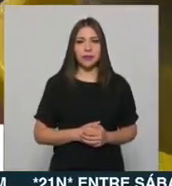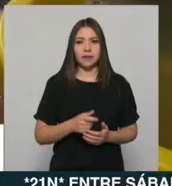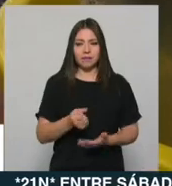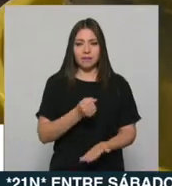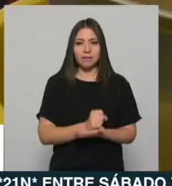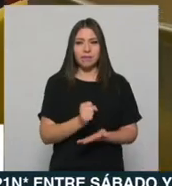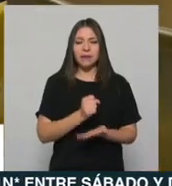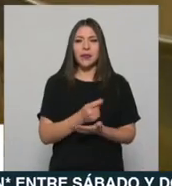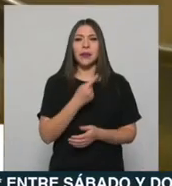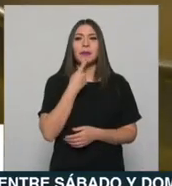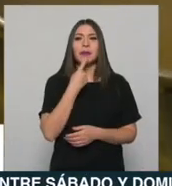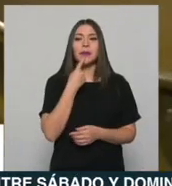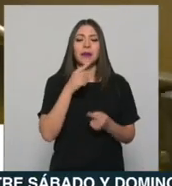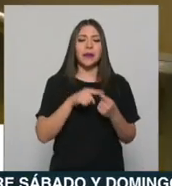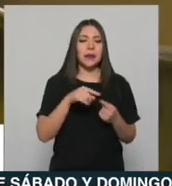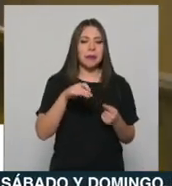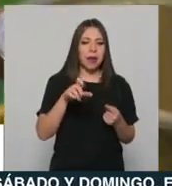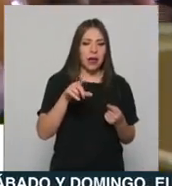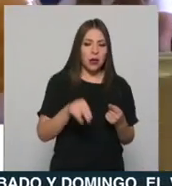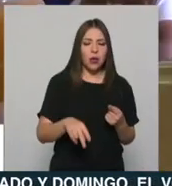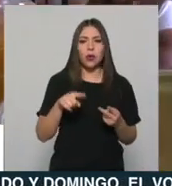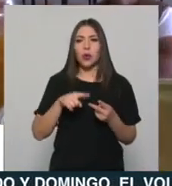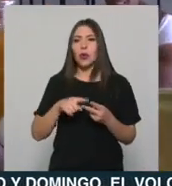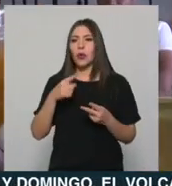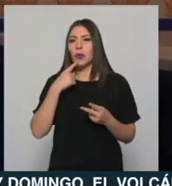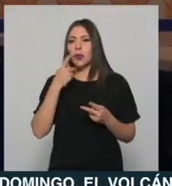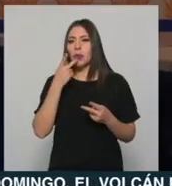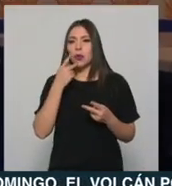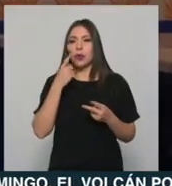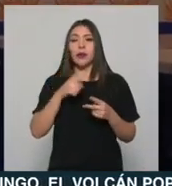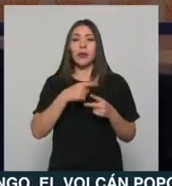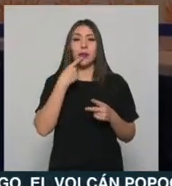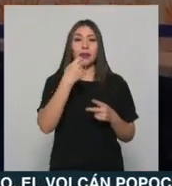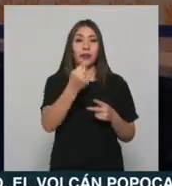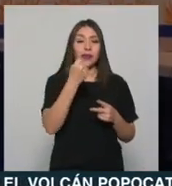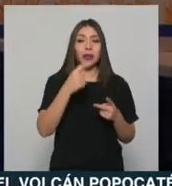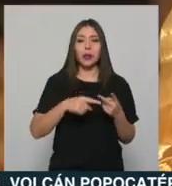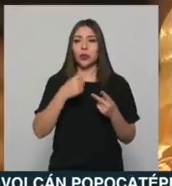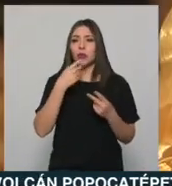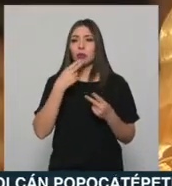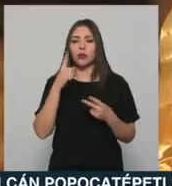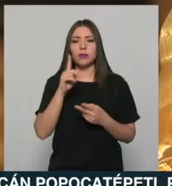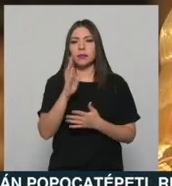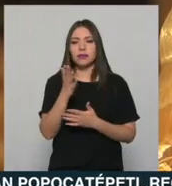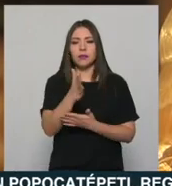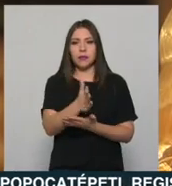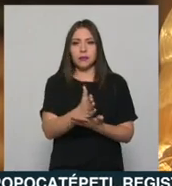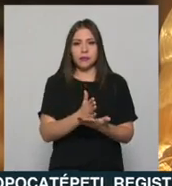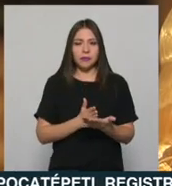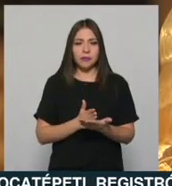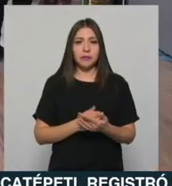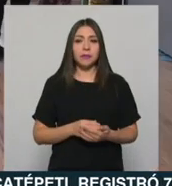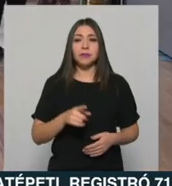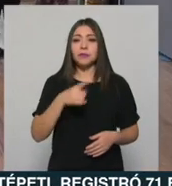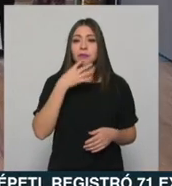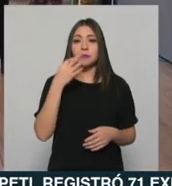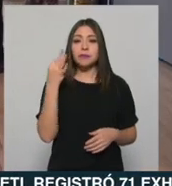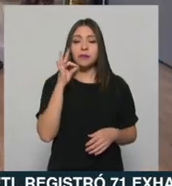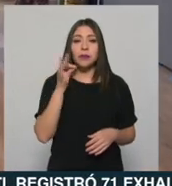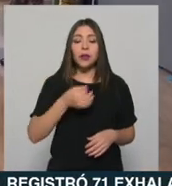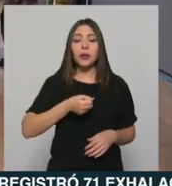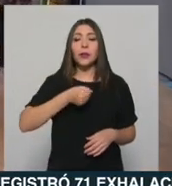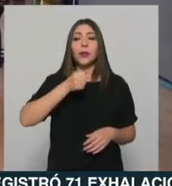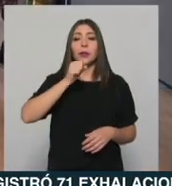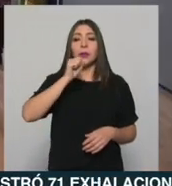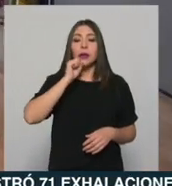pulque ni a melón. Ni tan dulce ni tan fuerte. Después de refrescar el alma con tan mítica bebida, el